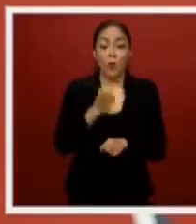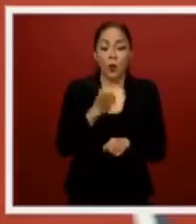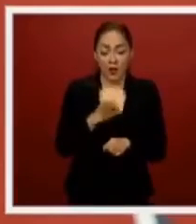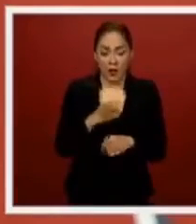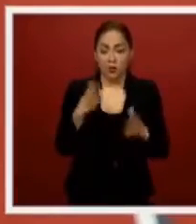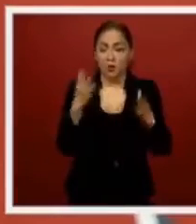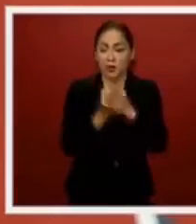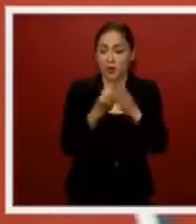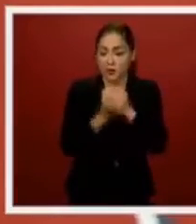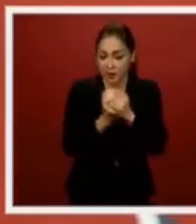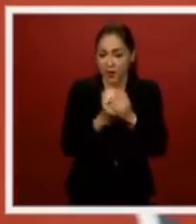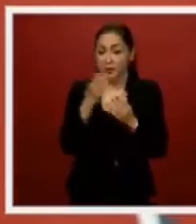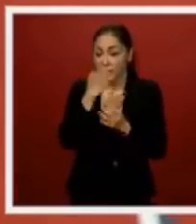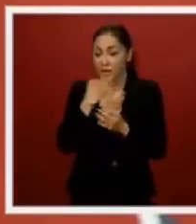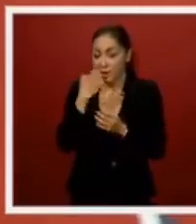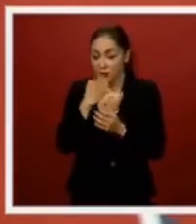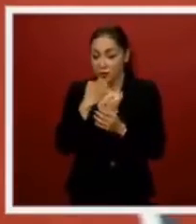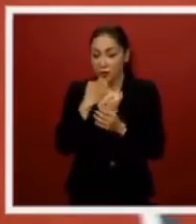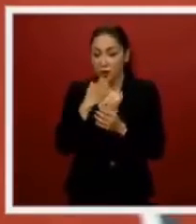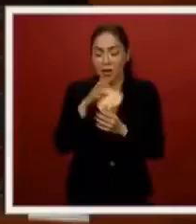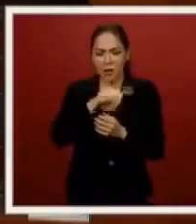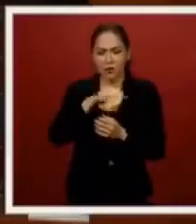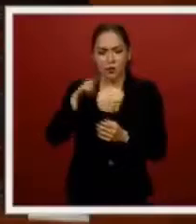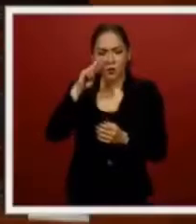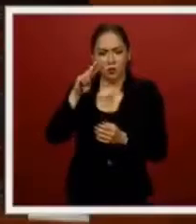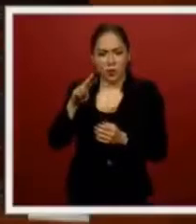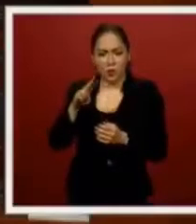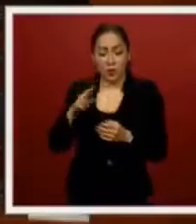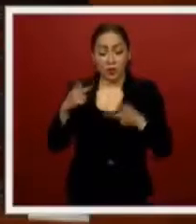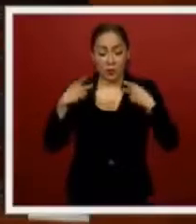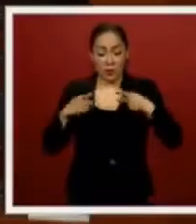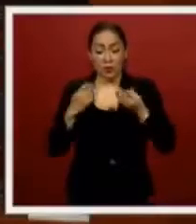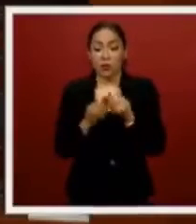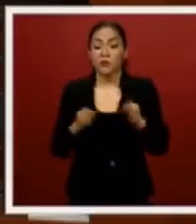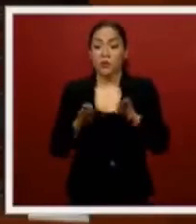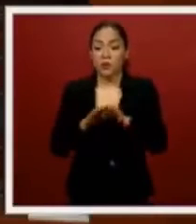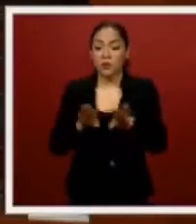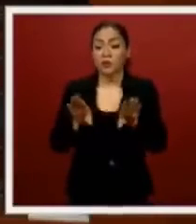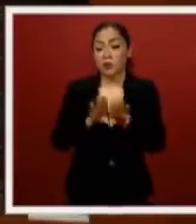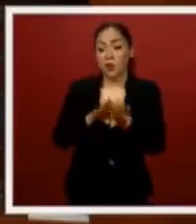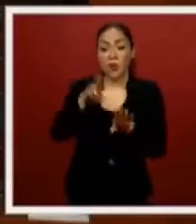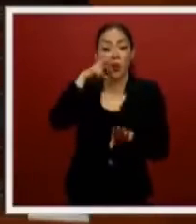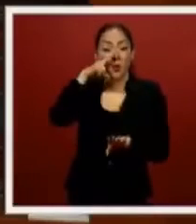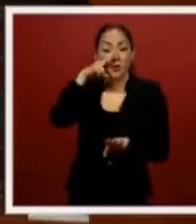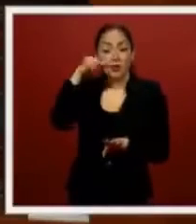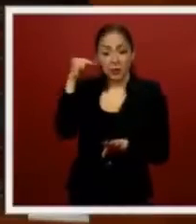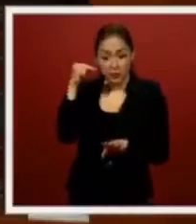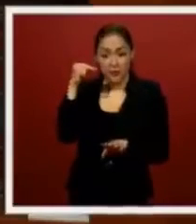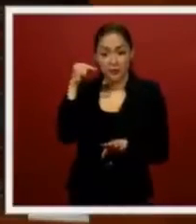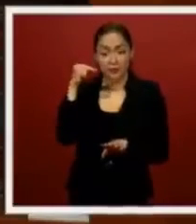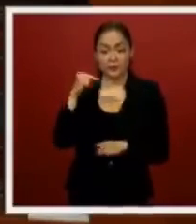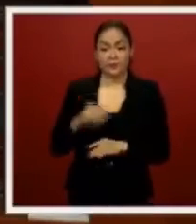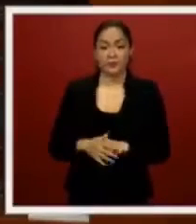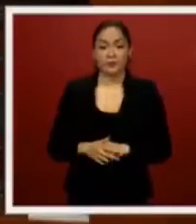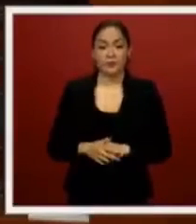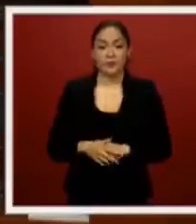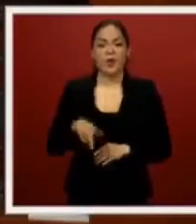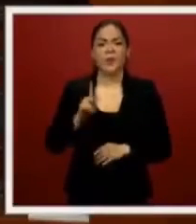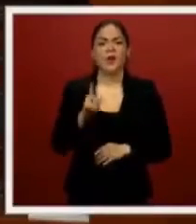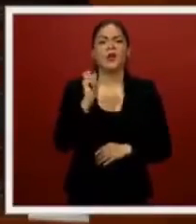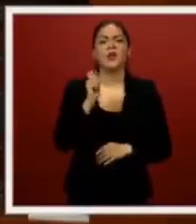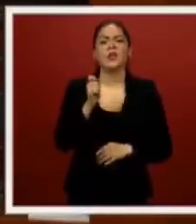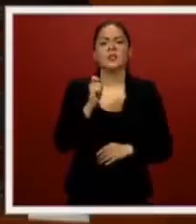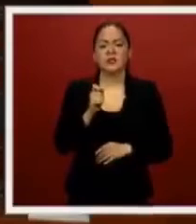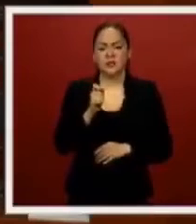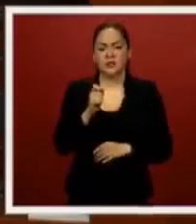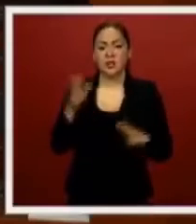civismo, de historia, se estudia a personajes como Zapata. Pero ahora viene la pregunta clave: ¿qué significa luchar